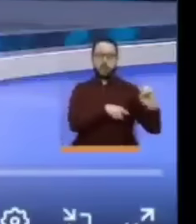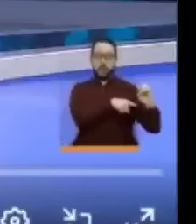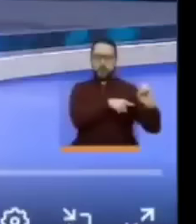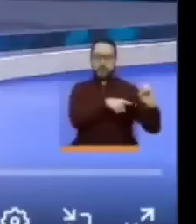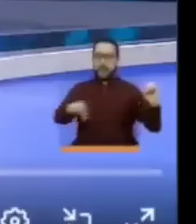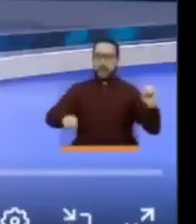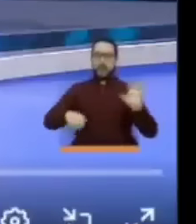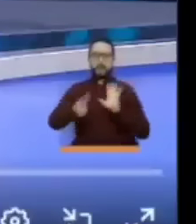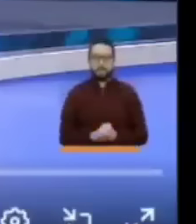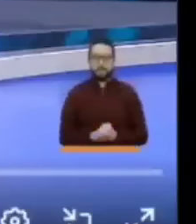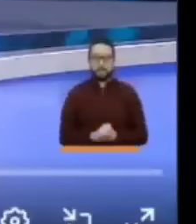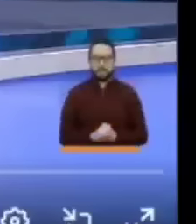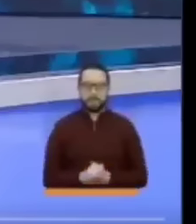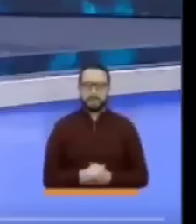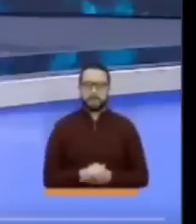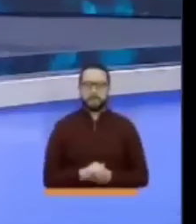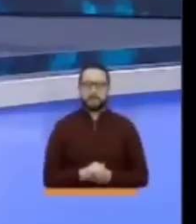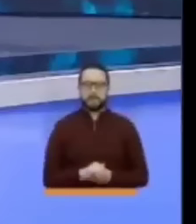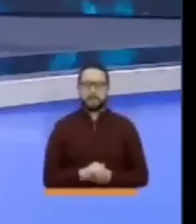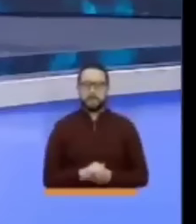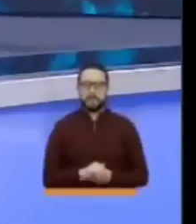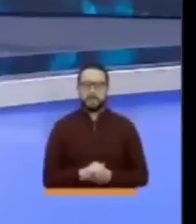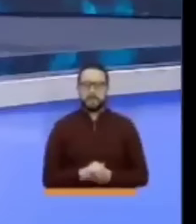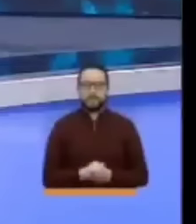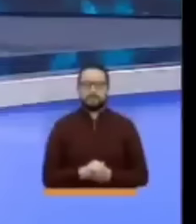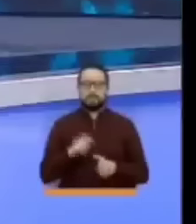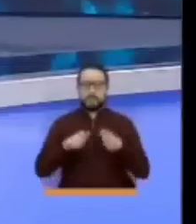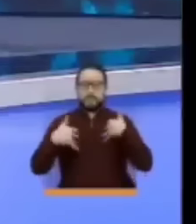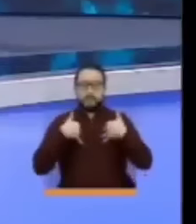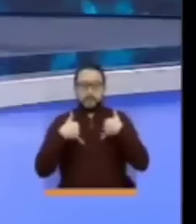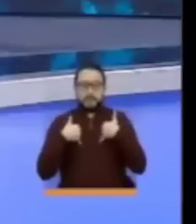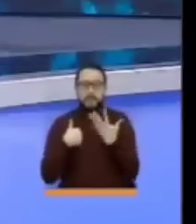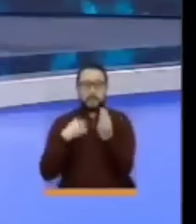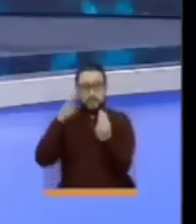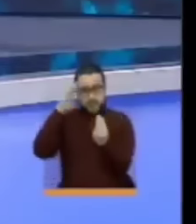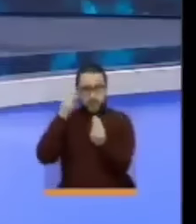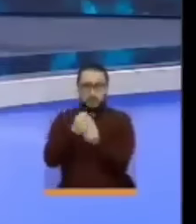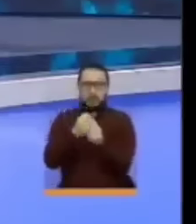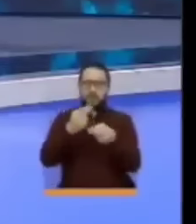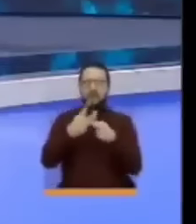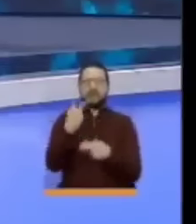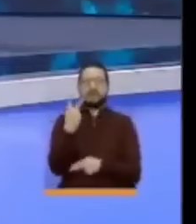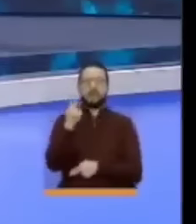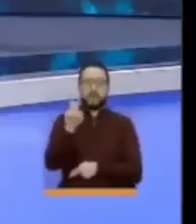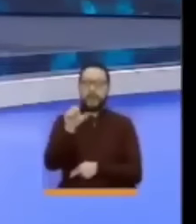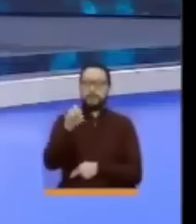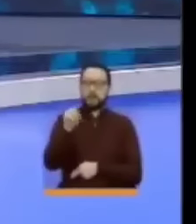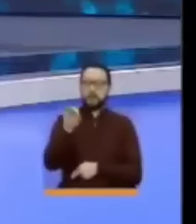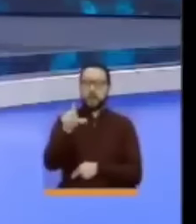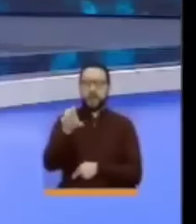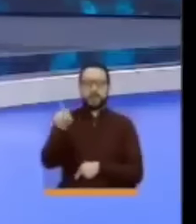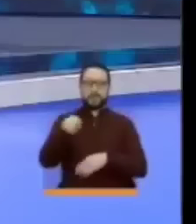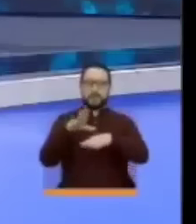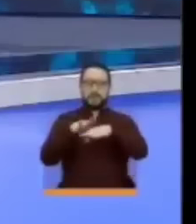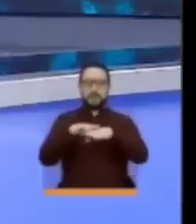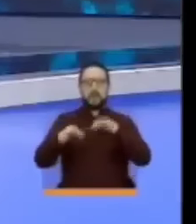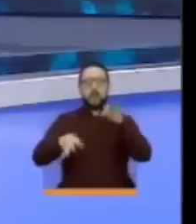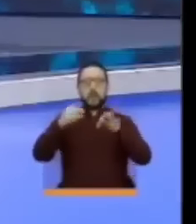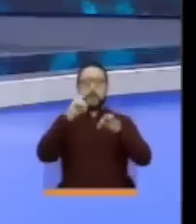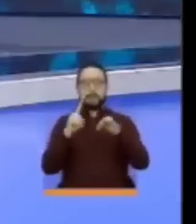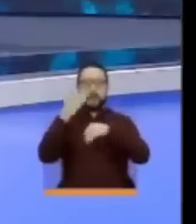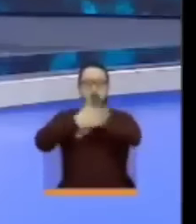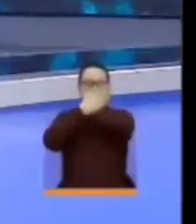clave. Escuchemos el informe. Representantes de víctimas del grupo paramilitar Los 12 Apóstoles aseguran que el juez primero penal del circuito